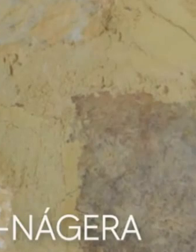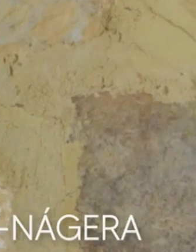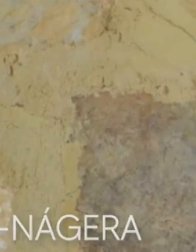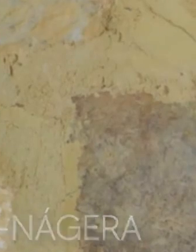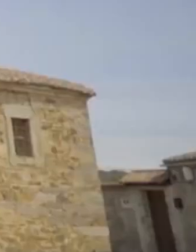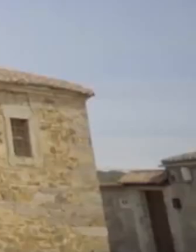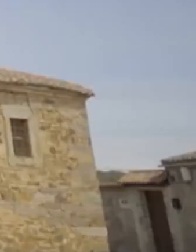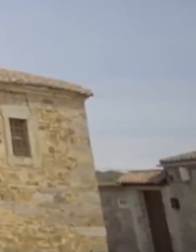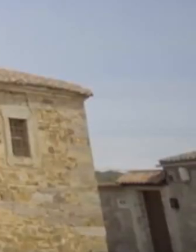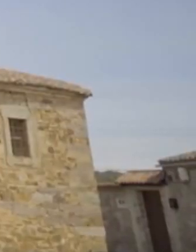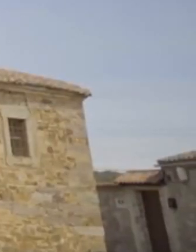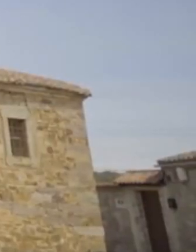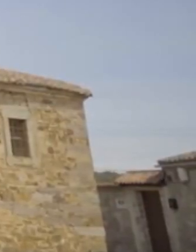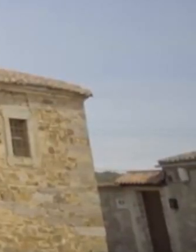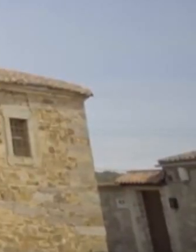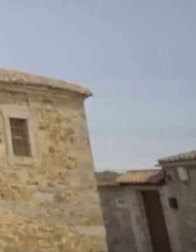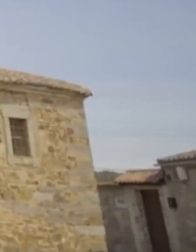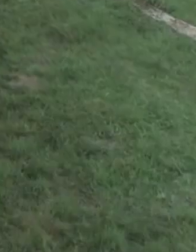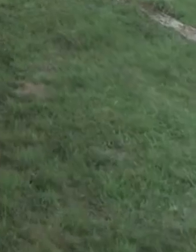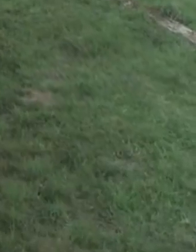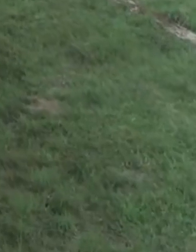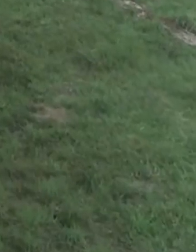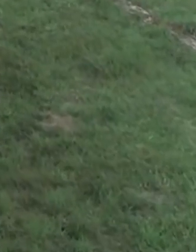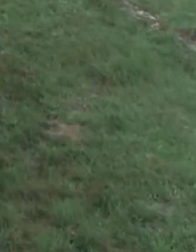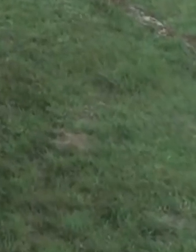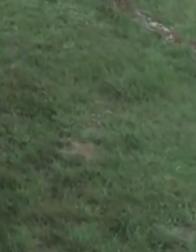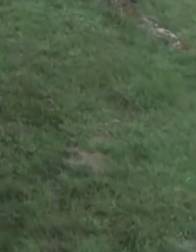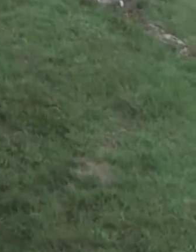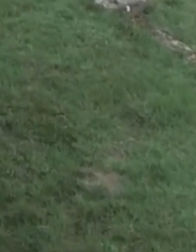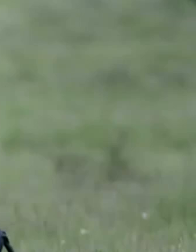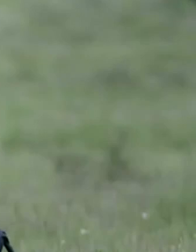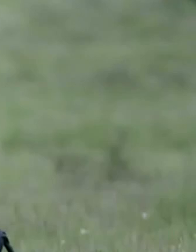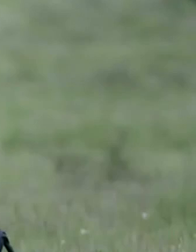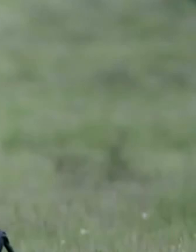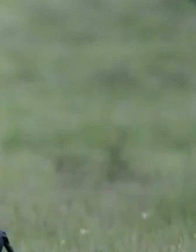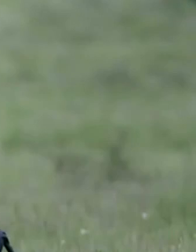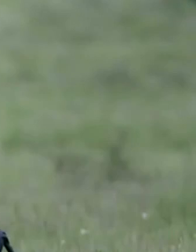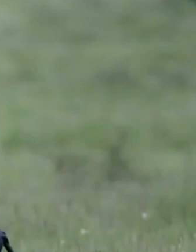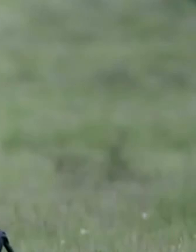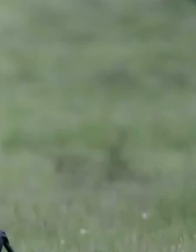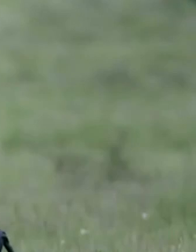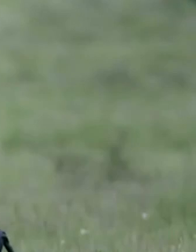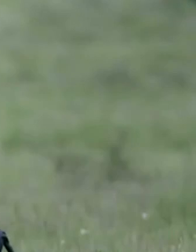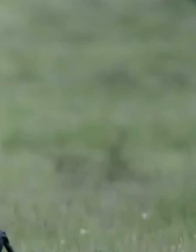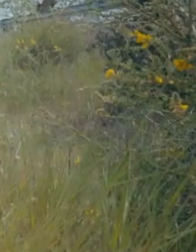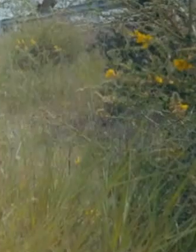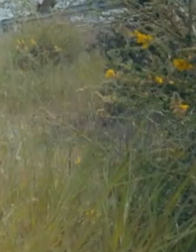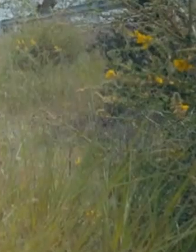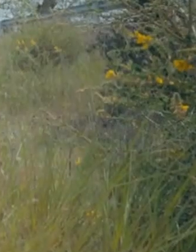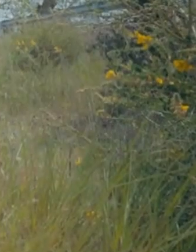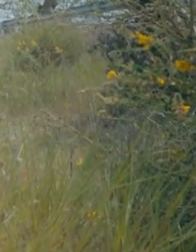la búsqueda de la felicidad, cuando en realidad la vida creo que es búsqueda de un sentido y de un propósito.